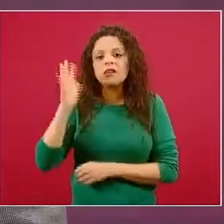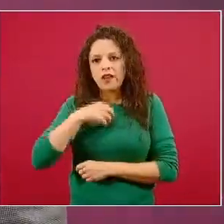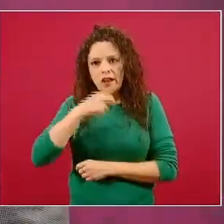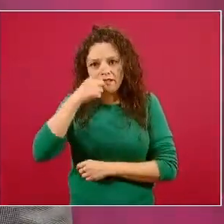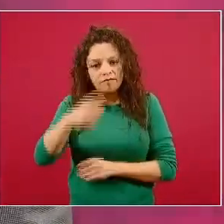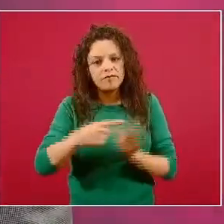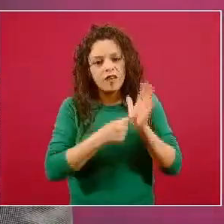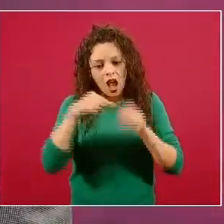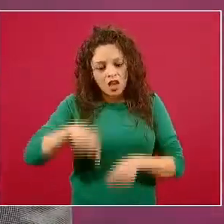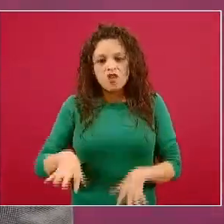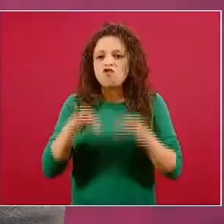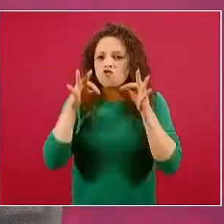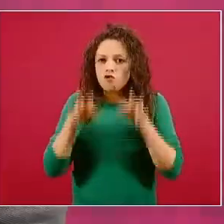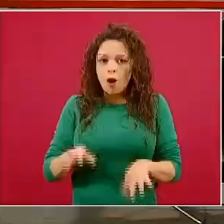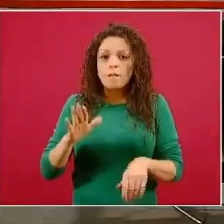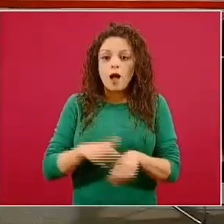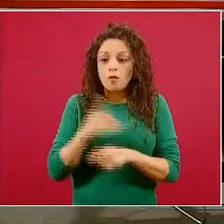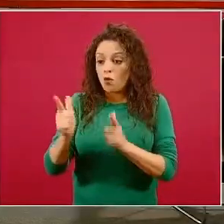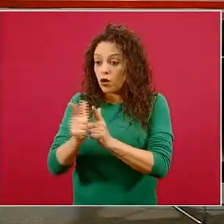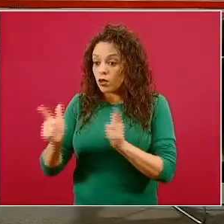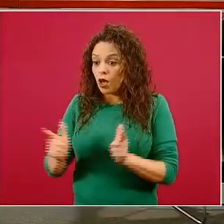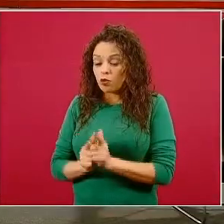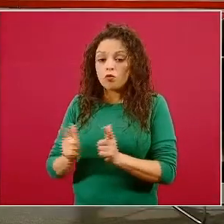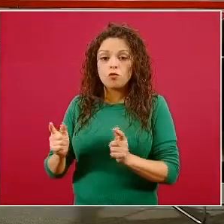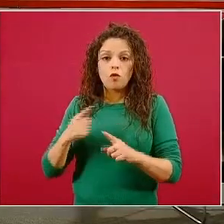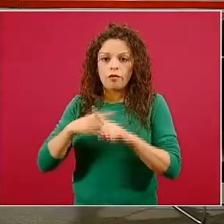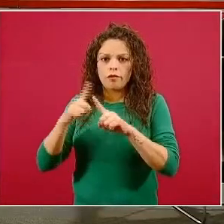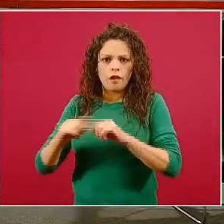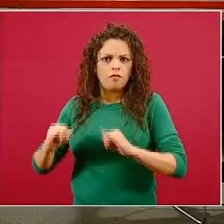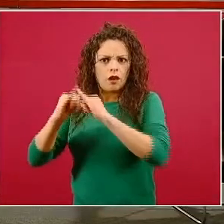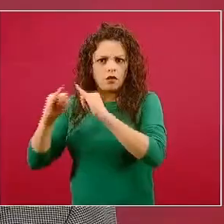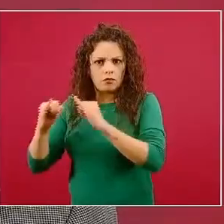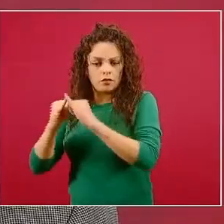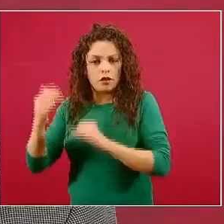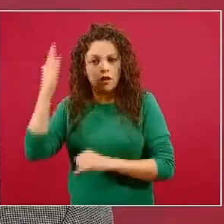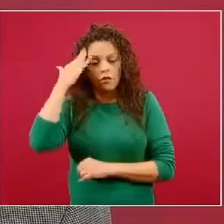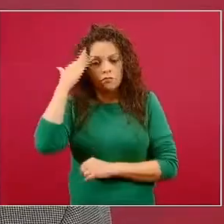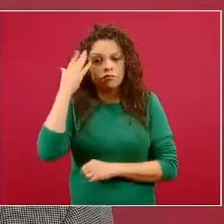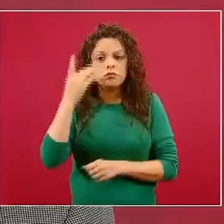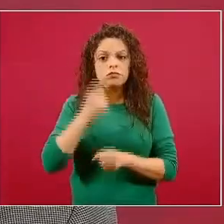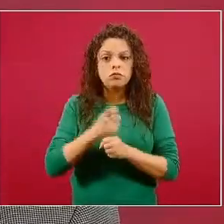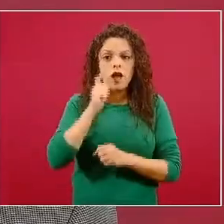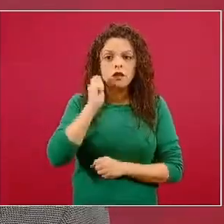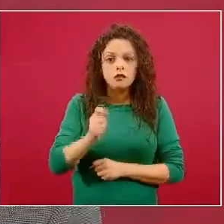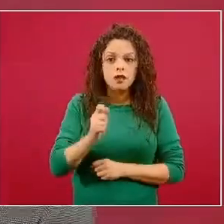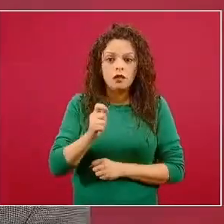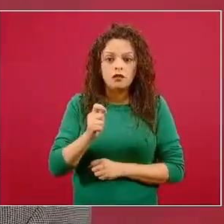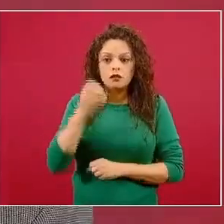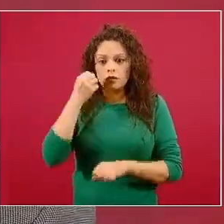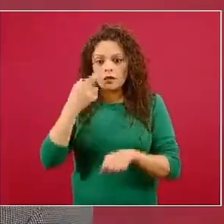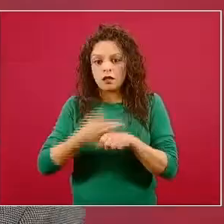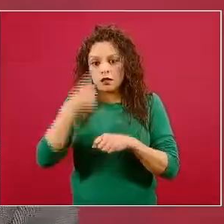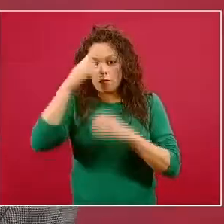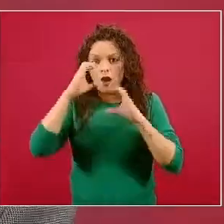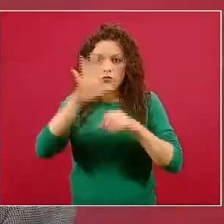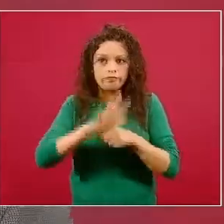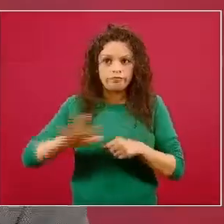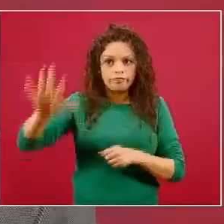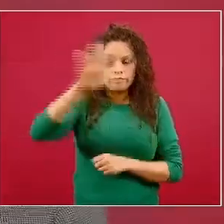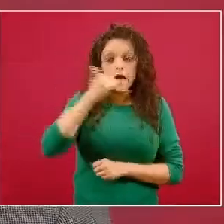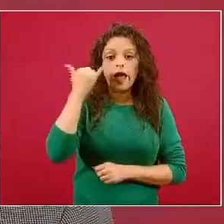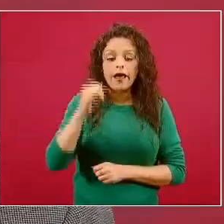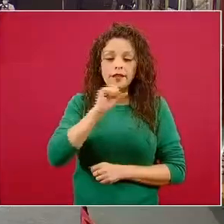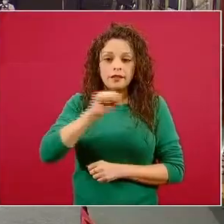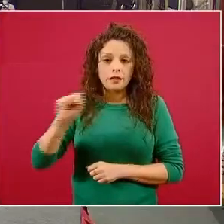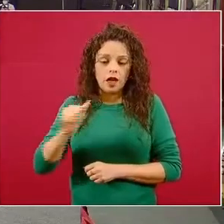rastreado. Un grupo multiinstitucional encabezado por la Secretaría de Medio Ambiente por un lado y la Secretaría de Salud con nuestro